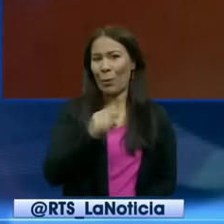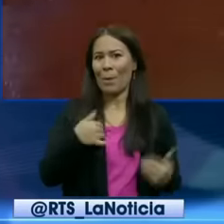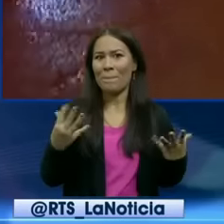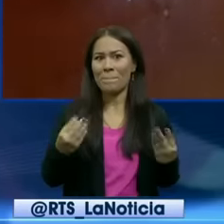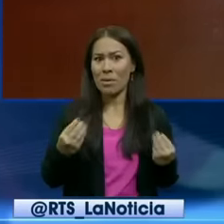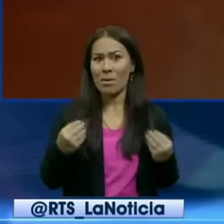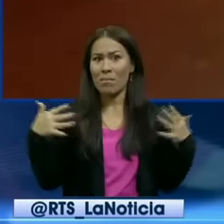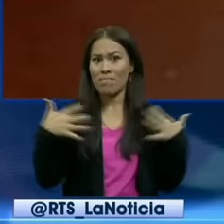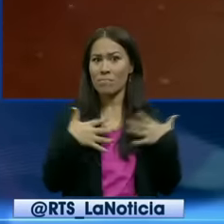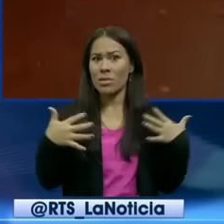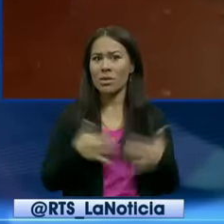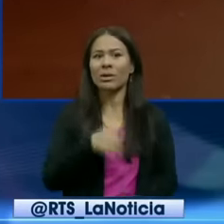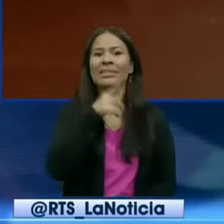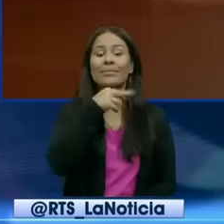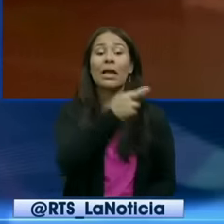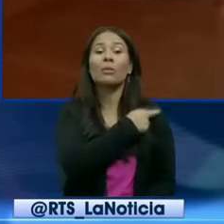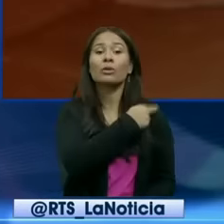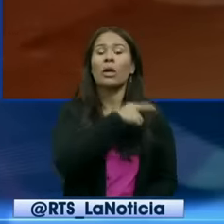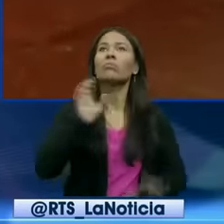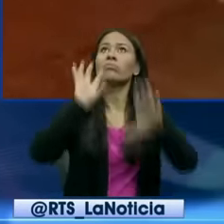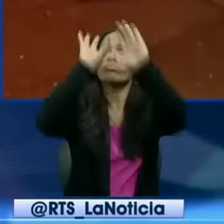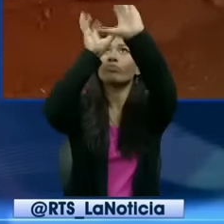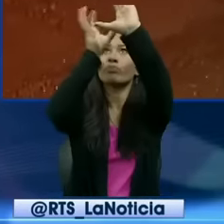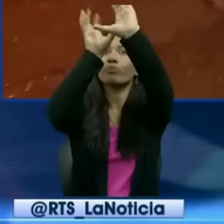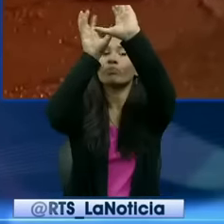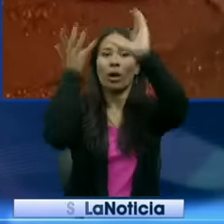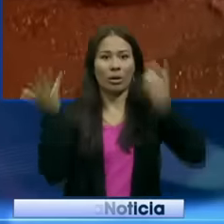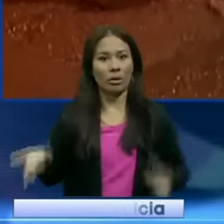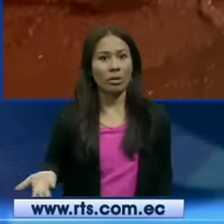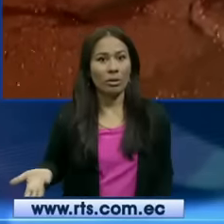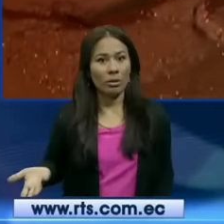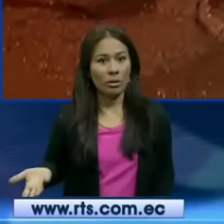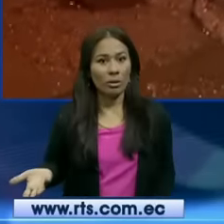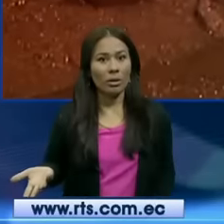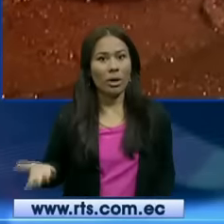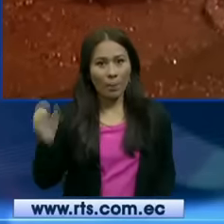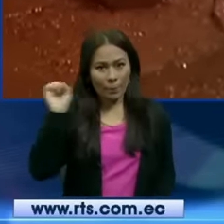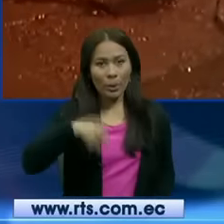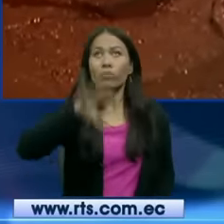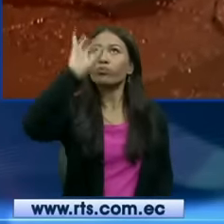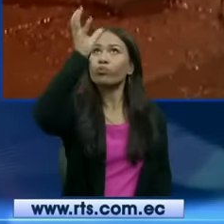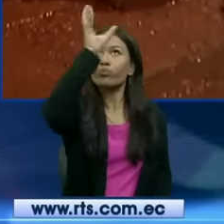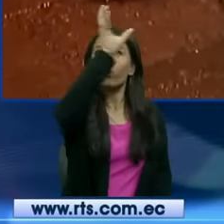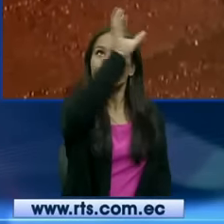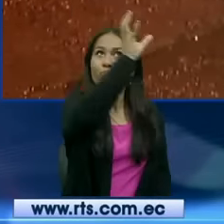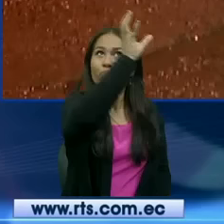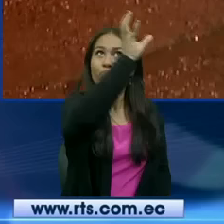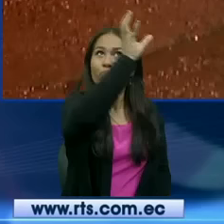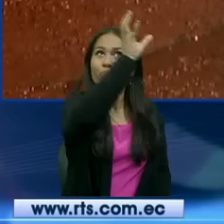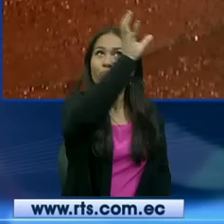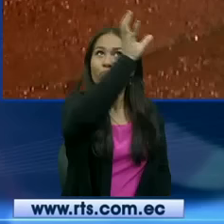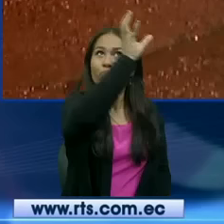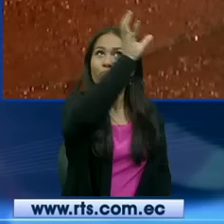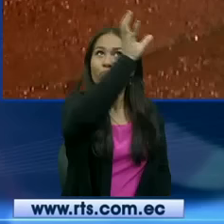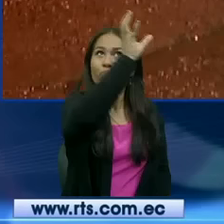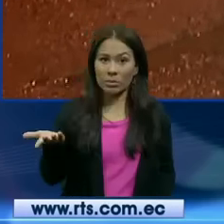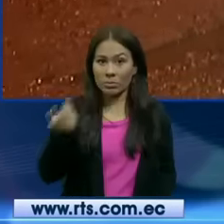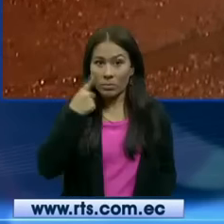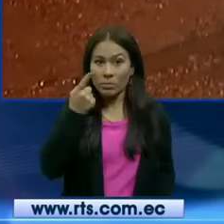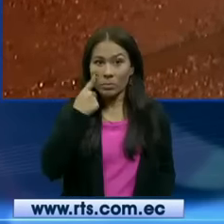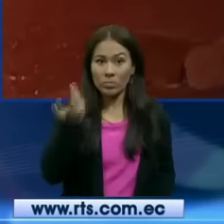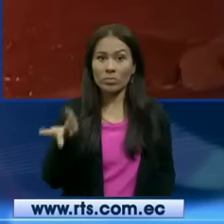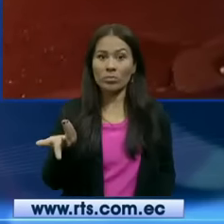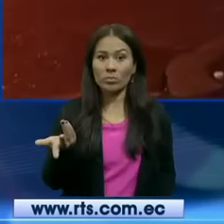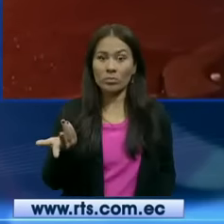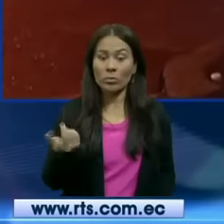¿Por qué no van los responsables a poner las luces y pasan en las noches a ver si les va bien? ¿Ah? Hagan eso, vayan